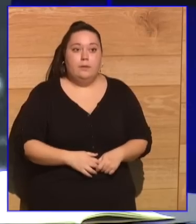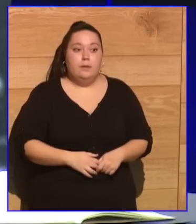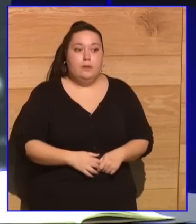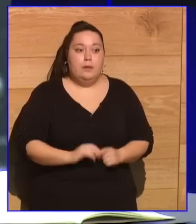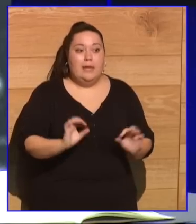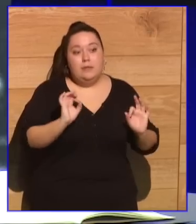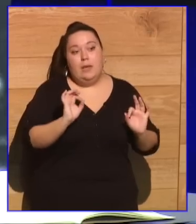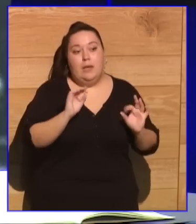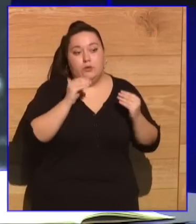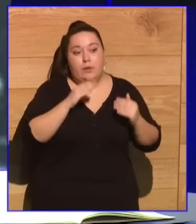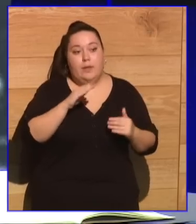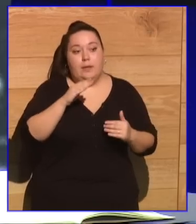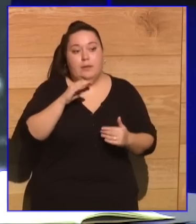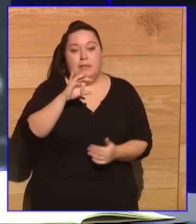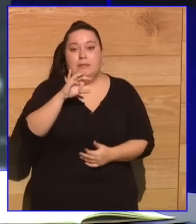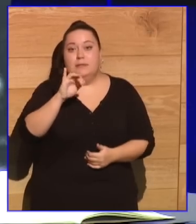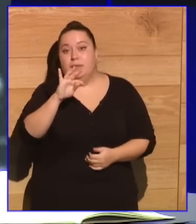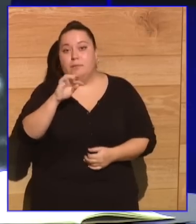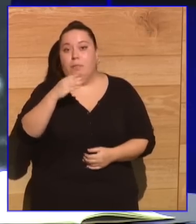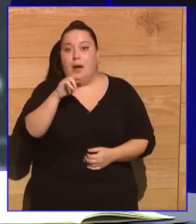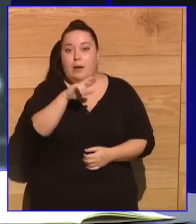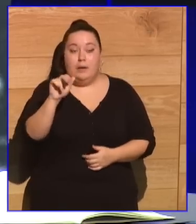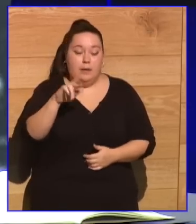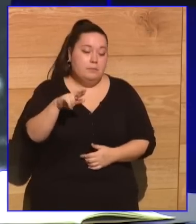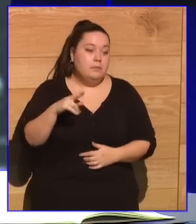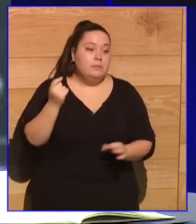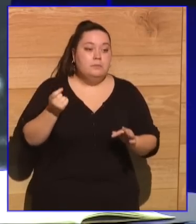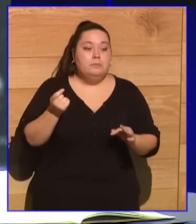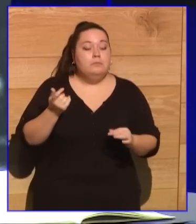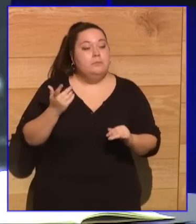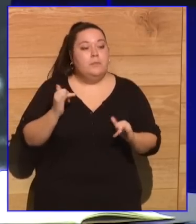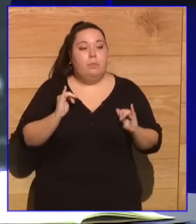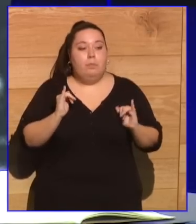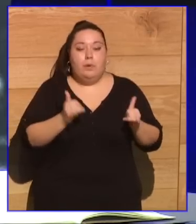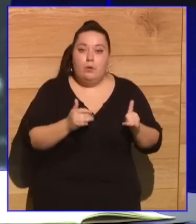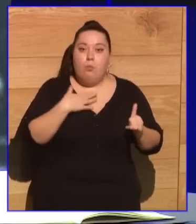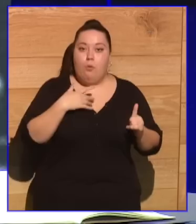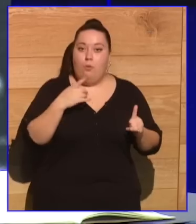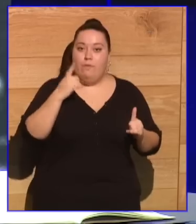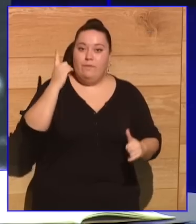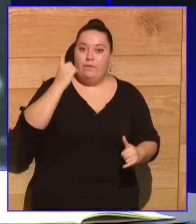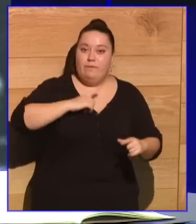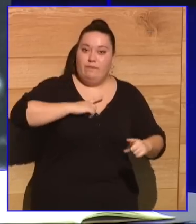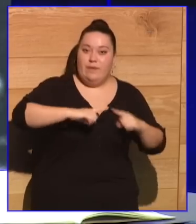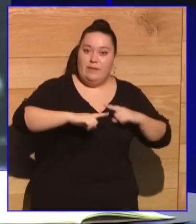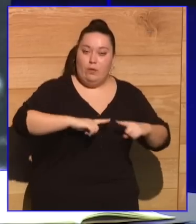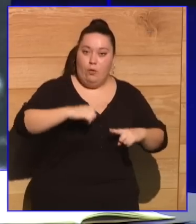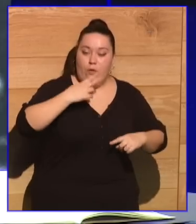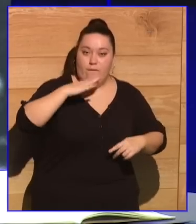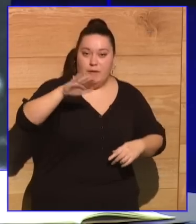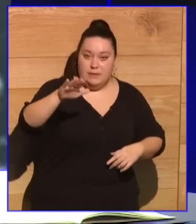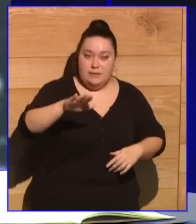por decirlo así. Este hombre se desintegra completamente, pero eso le lleva a convertirse en un dictador